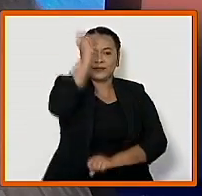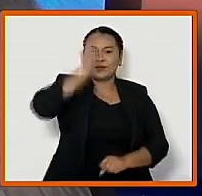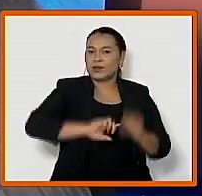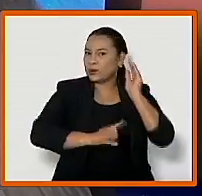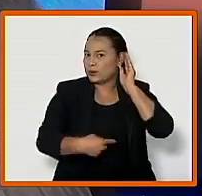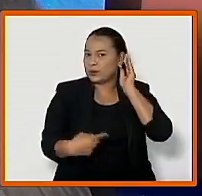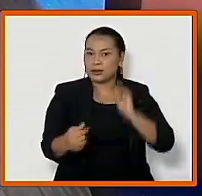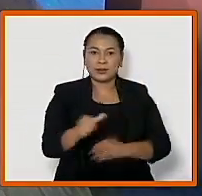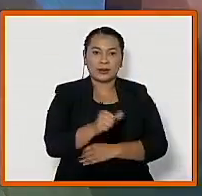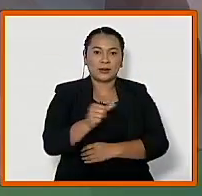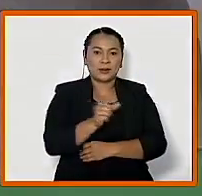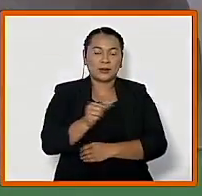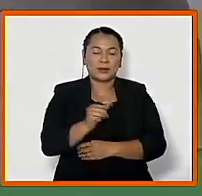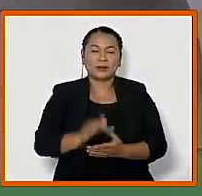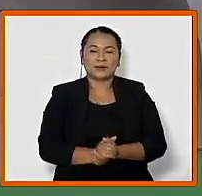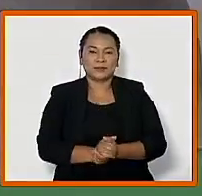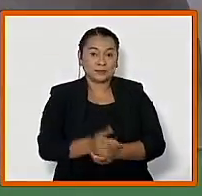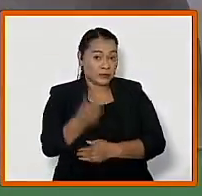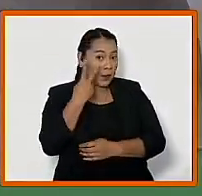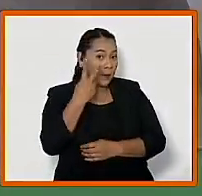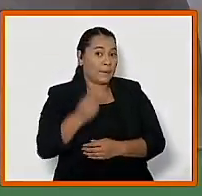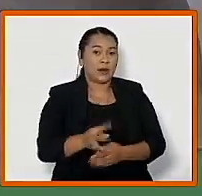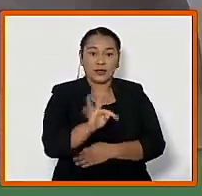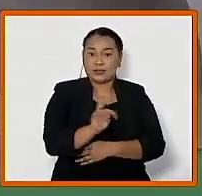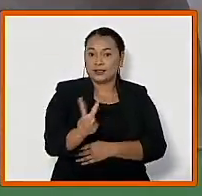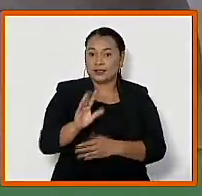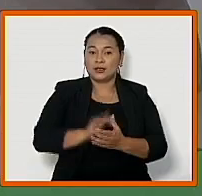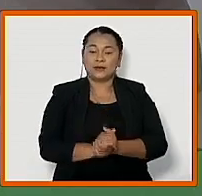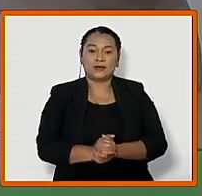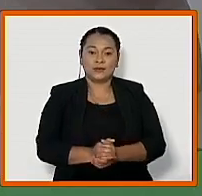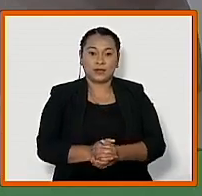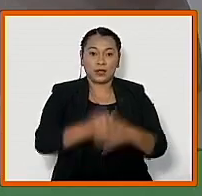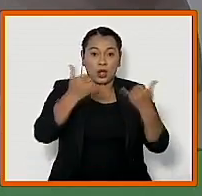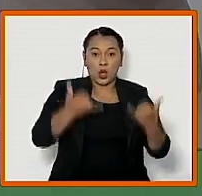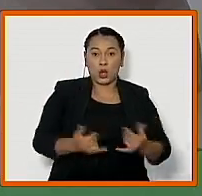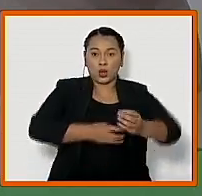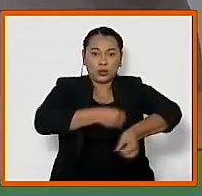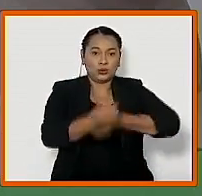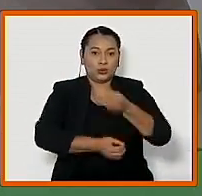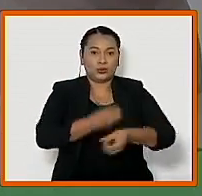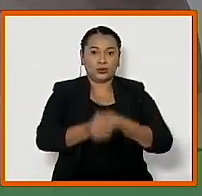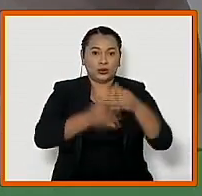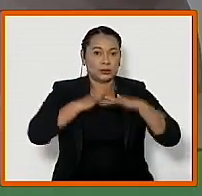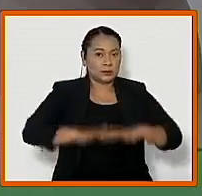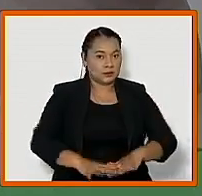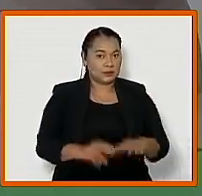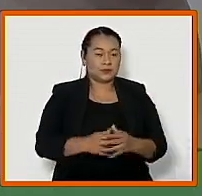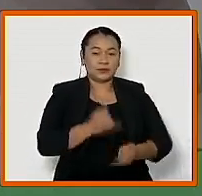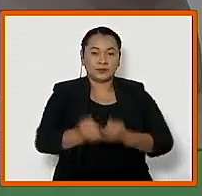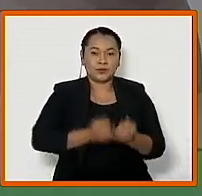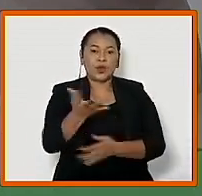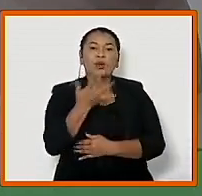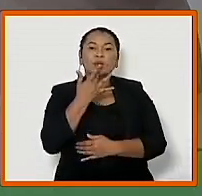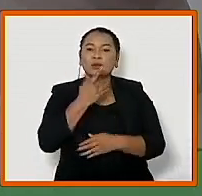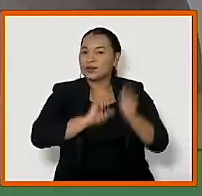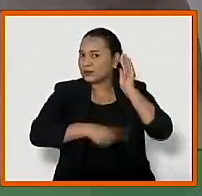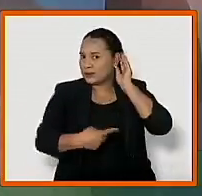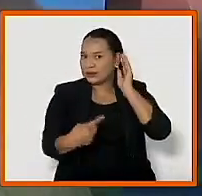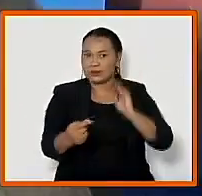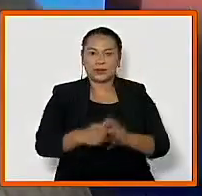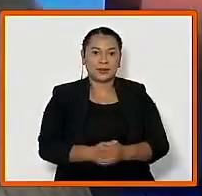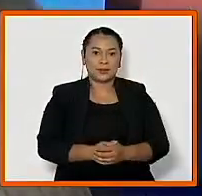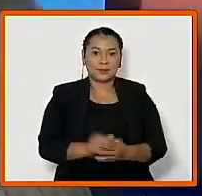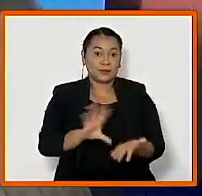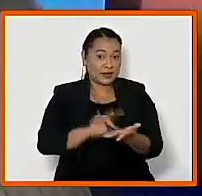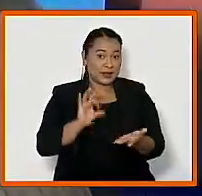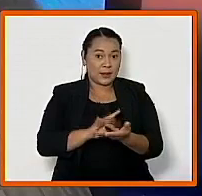mañana de miércoles. Como puedes observar en tu pantalla, es momento de incorporar nuestras esferas para nuestro juego favorito de diaria en esta mañana. Y aprovecho